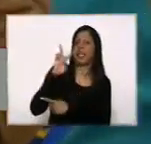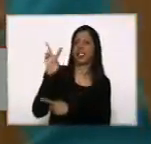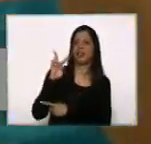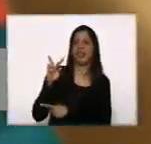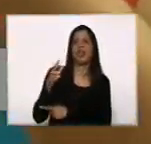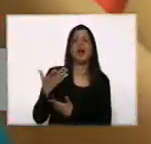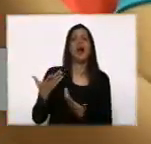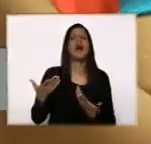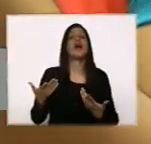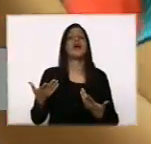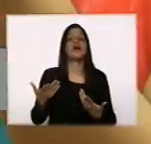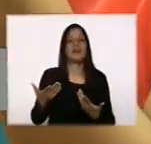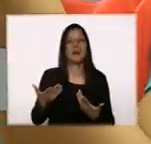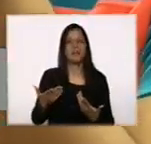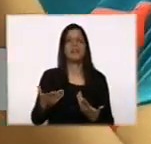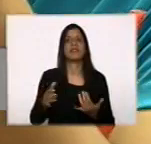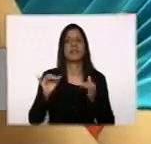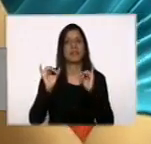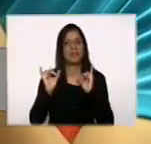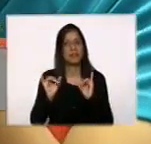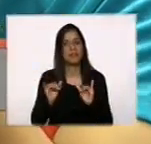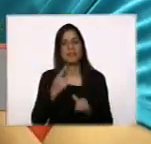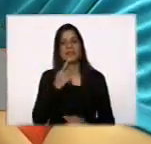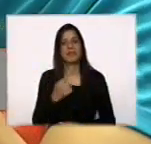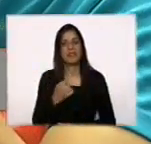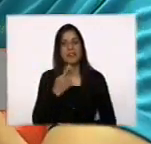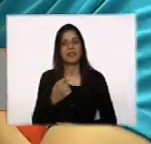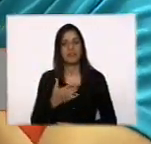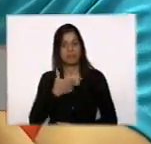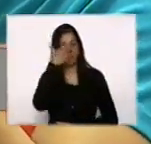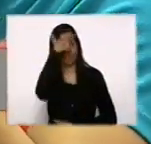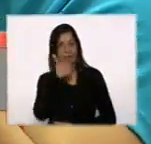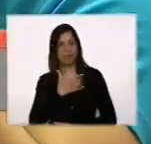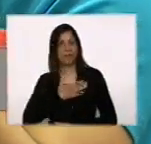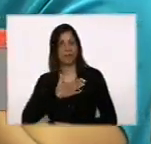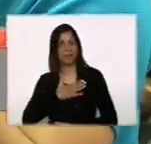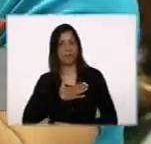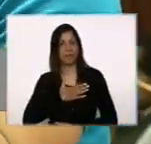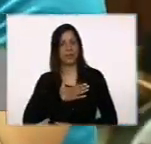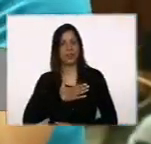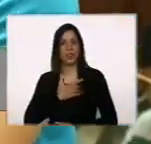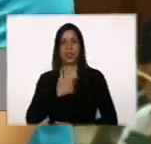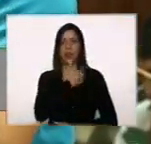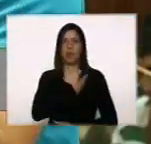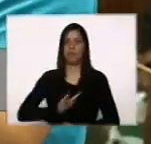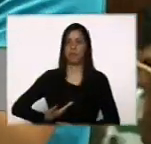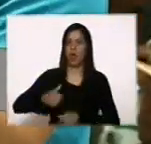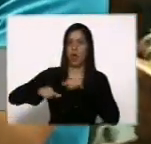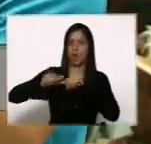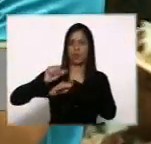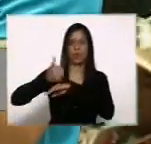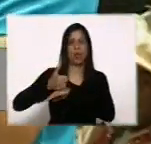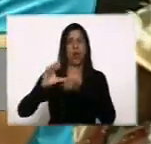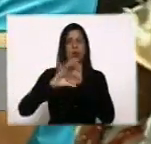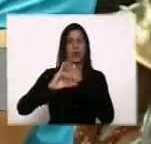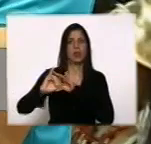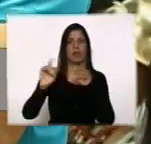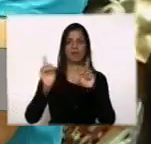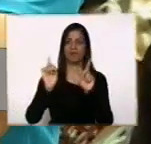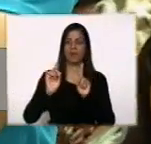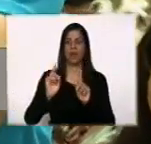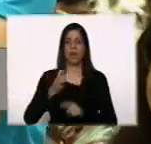yo esto lo voy a decir, bueno, como Emilio Colina, no como presidente de comisión ni como constituyente, porque no me quiero meter en